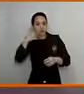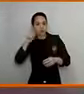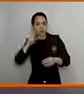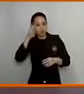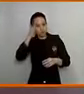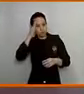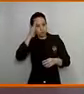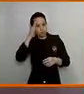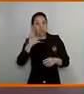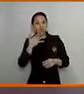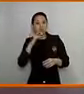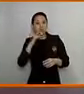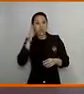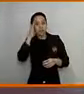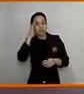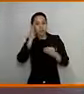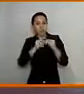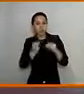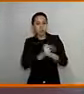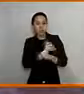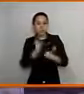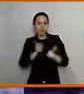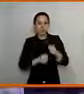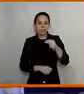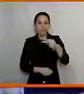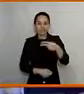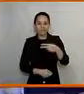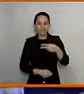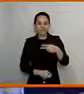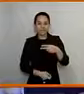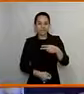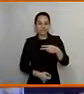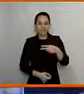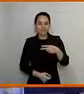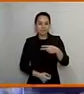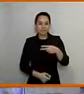así que muchísima suerte. Conozcamos el primer número afortunado, primer dígito.